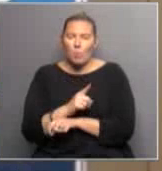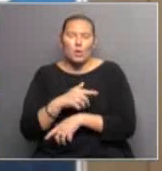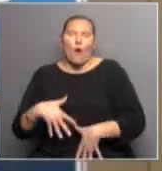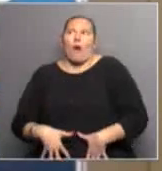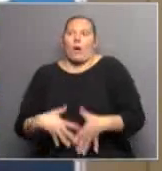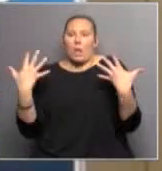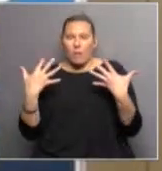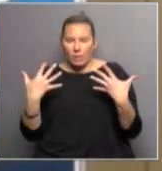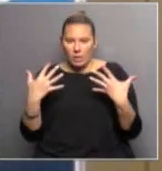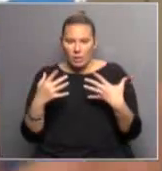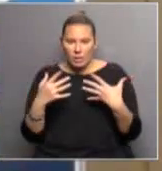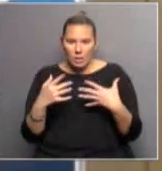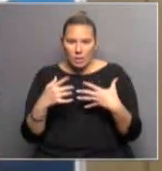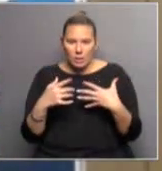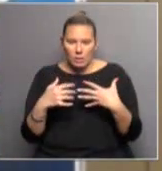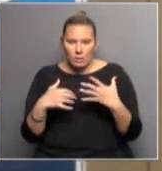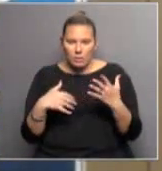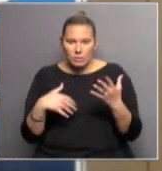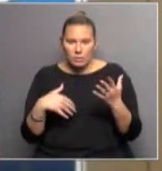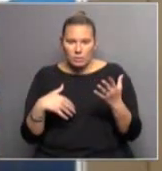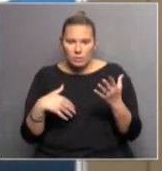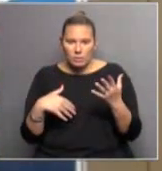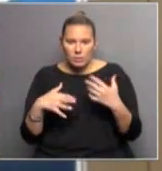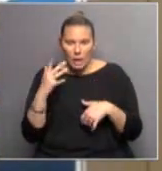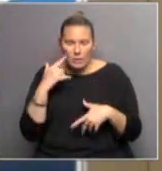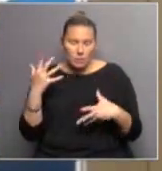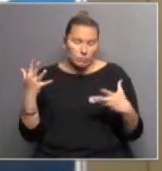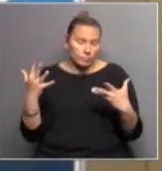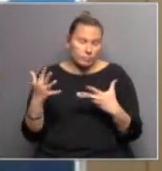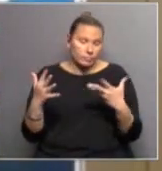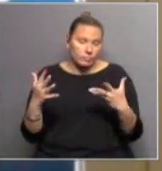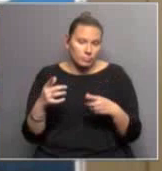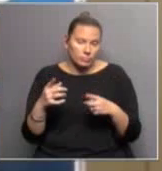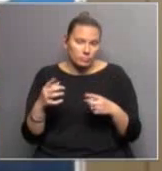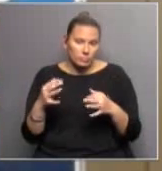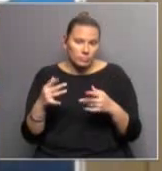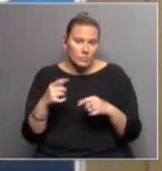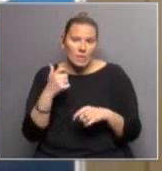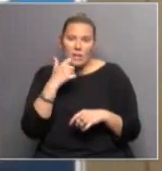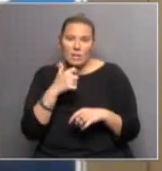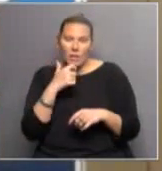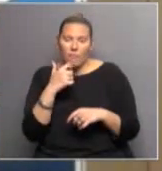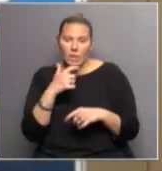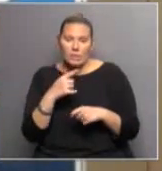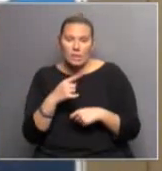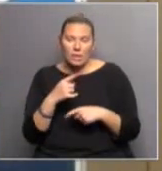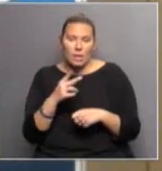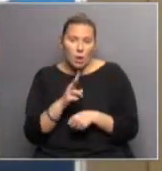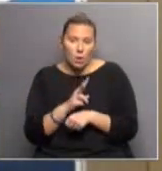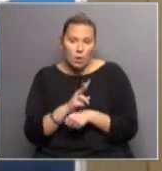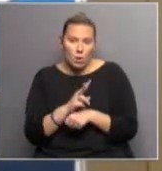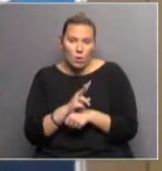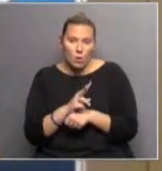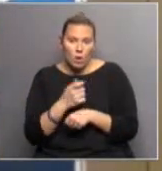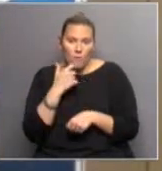graves, ¿sí? O sea, no están tan fuera de sí, o sea, no tienen tanta falta de impulsos, tanta